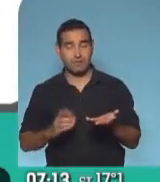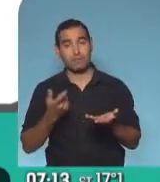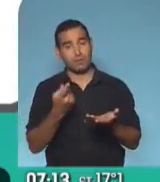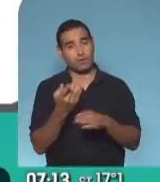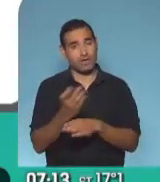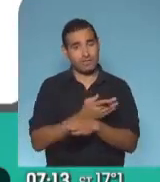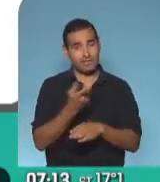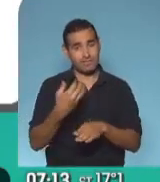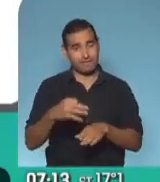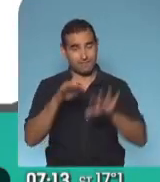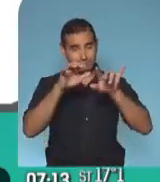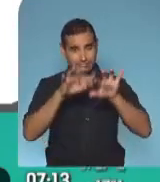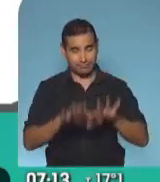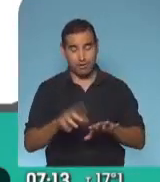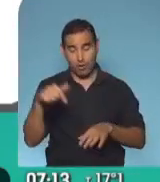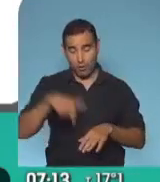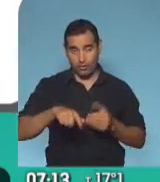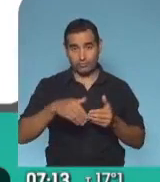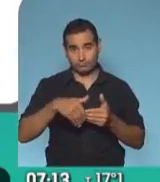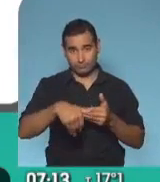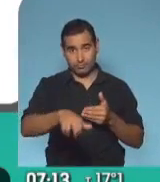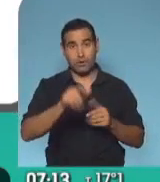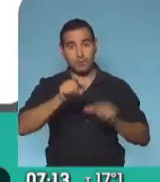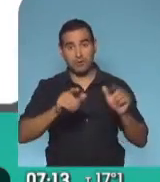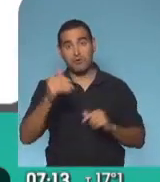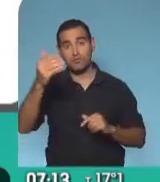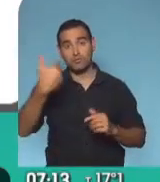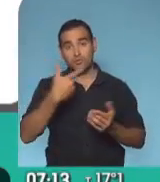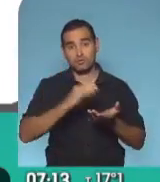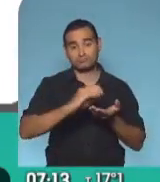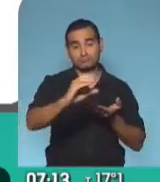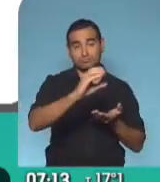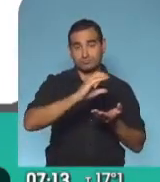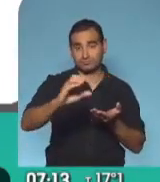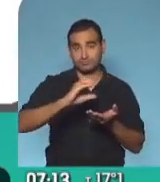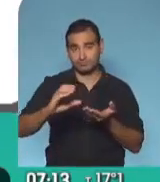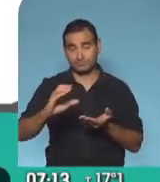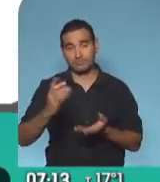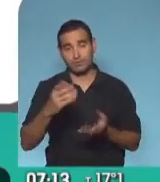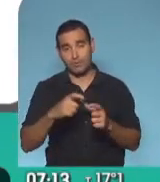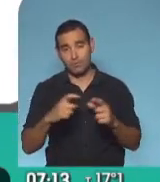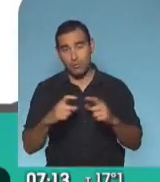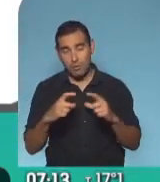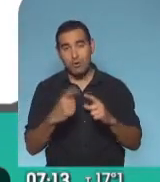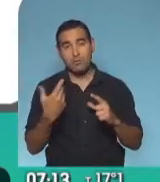inscribirse a partir del día de hoy de los futuros beneficiarios justamente de este bono y poder